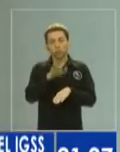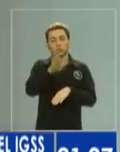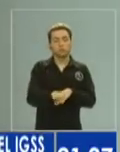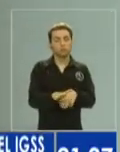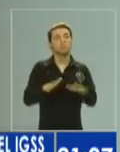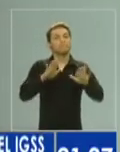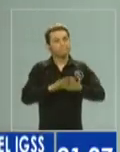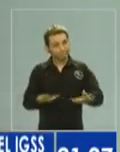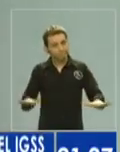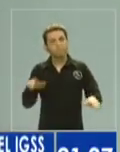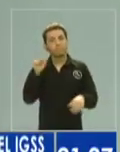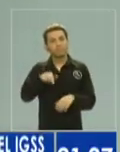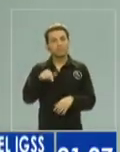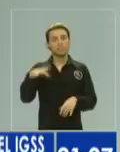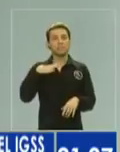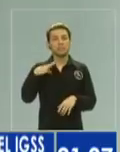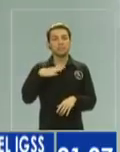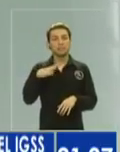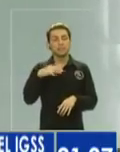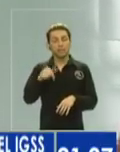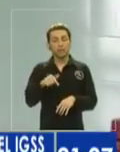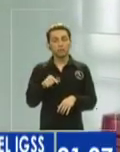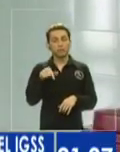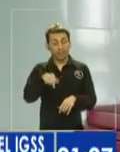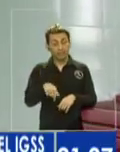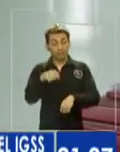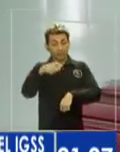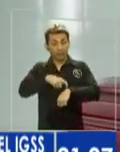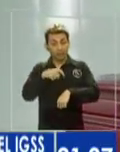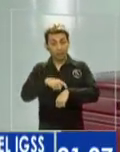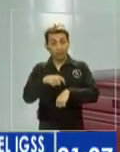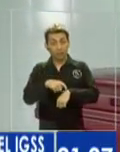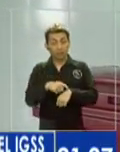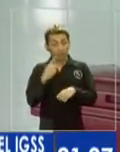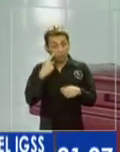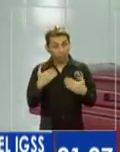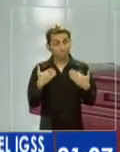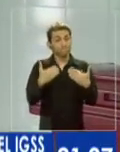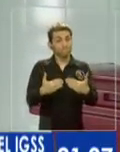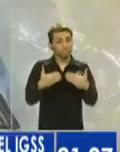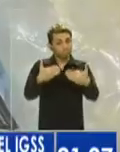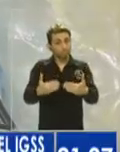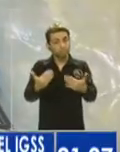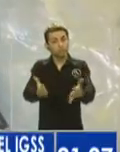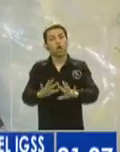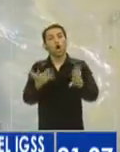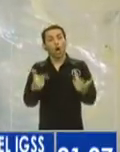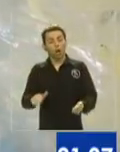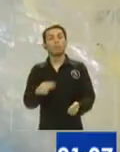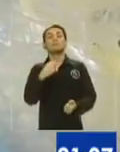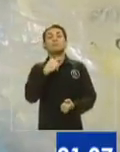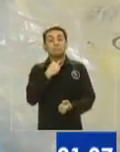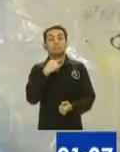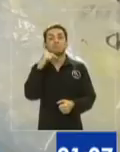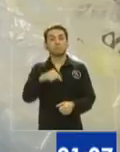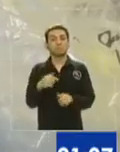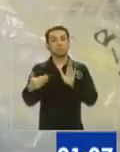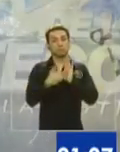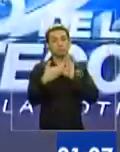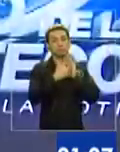la cual estamos en este momento pues enfrentando a este riesgo que nos amenaza a los guatemaltecos.